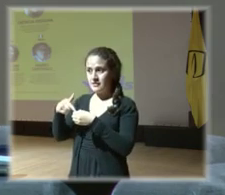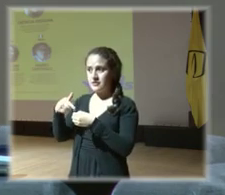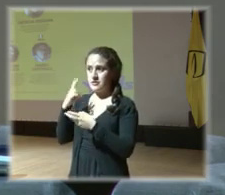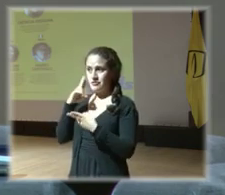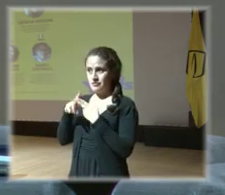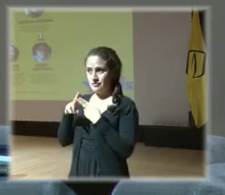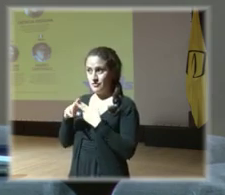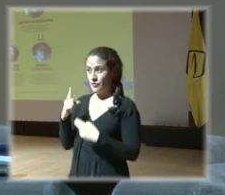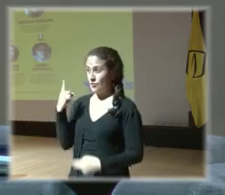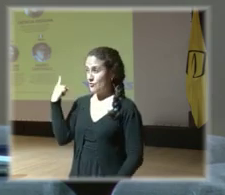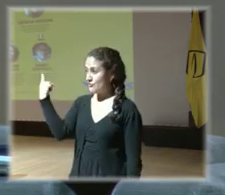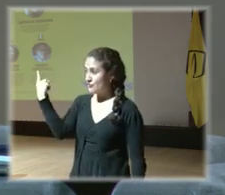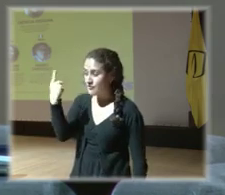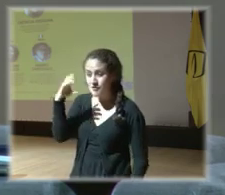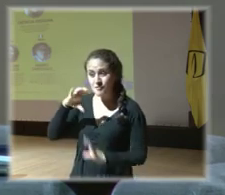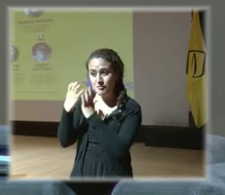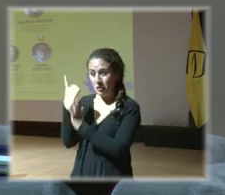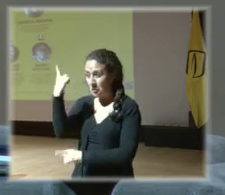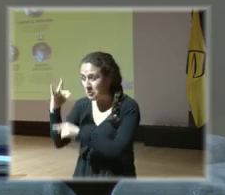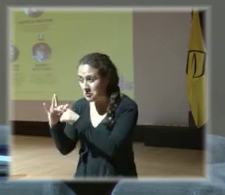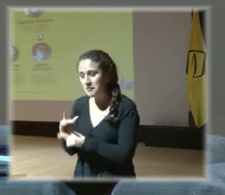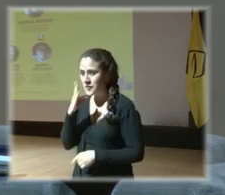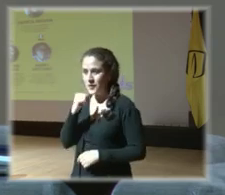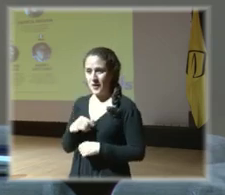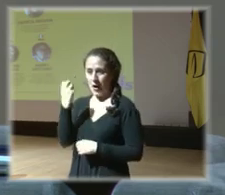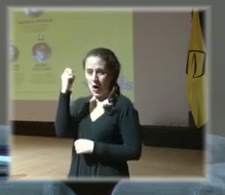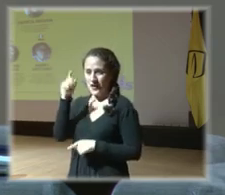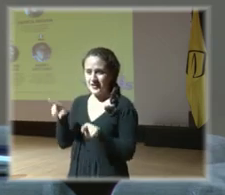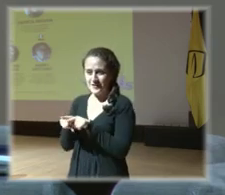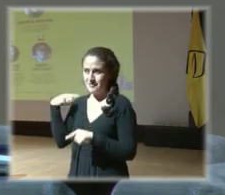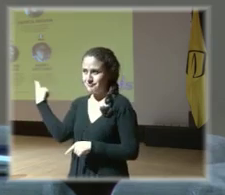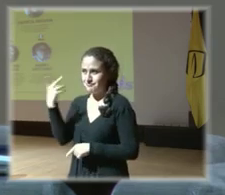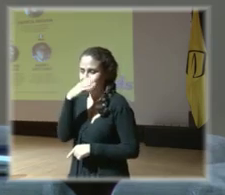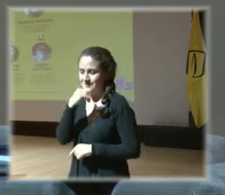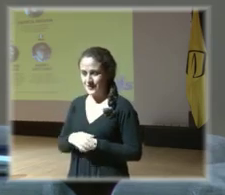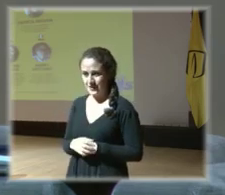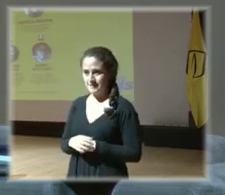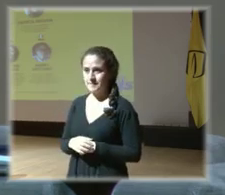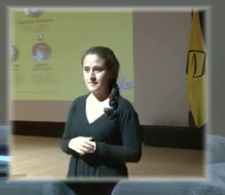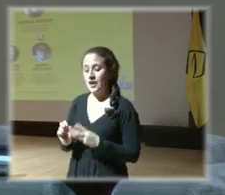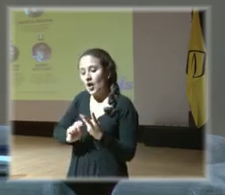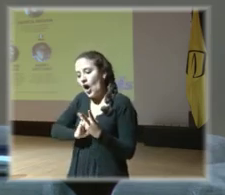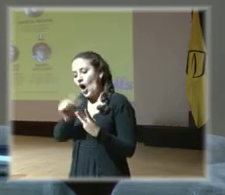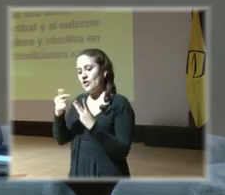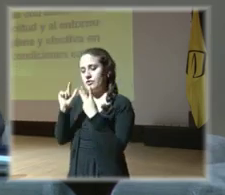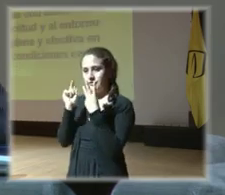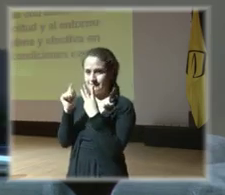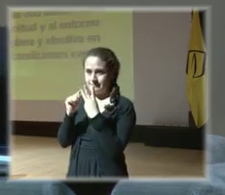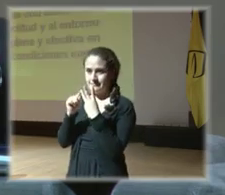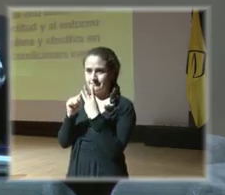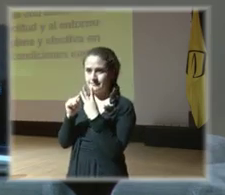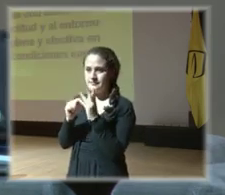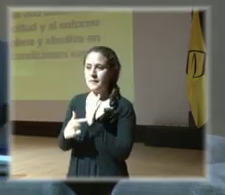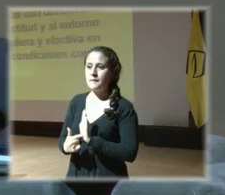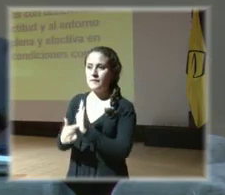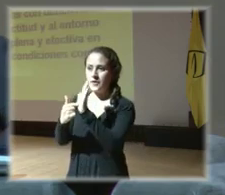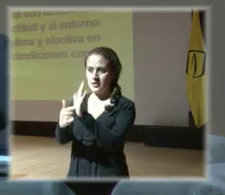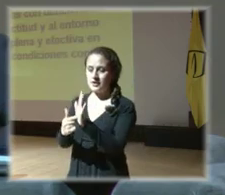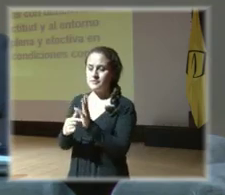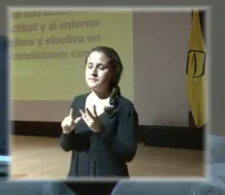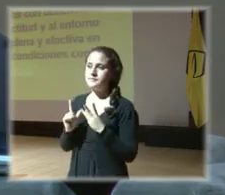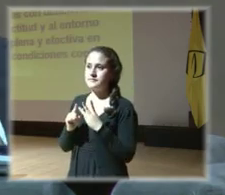por hoy no hay un solo país del mundo que lo haya implementado. Sí tenemos un tercer modelo, que de alguna